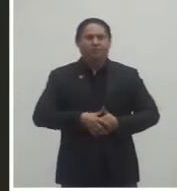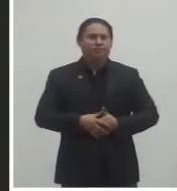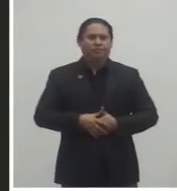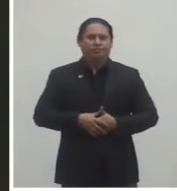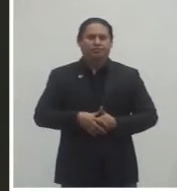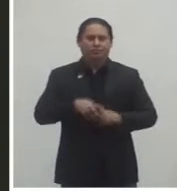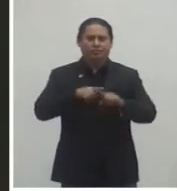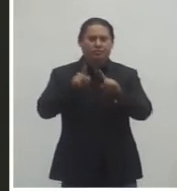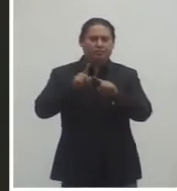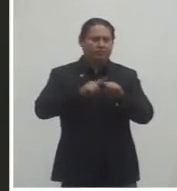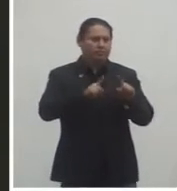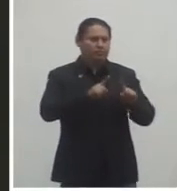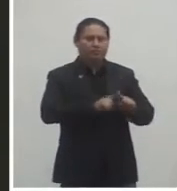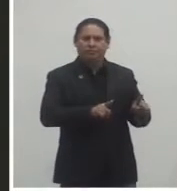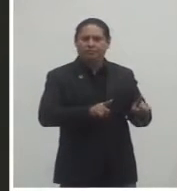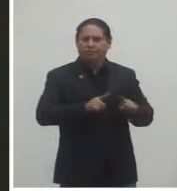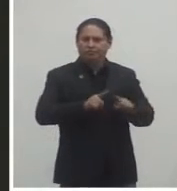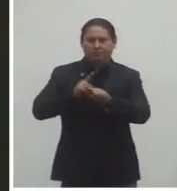con